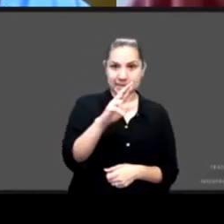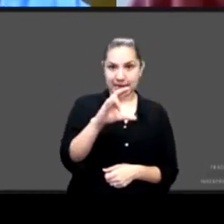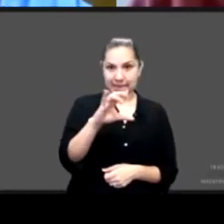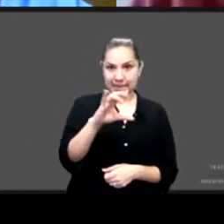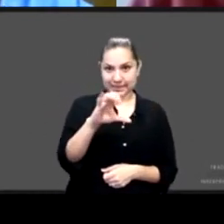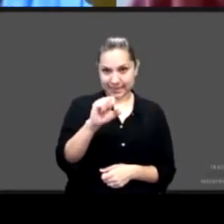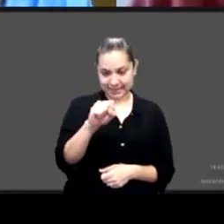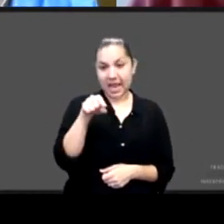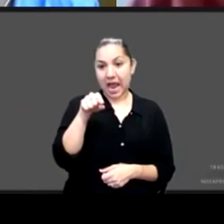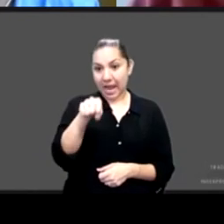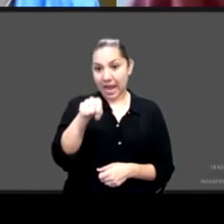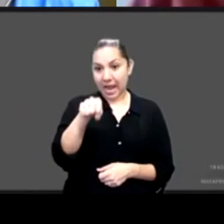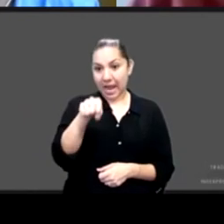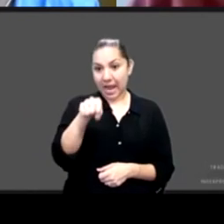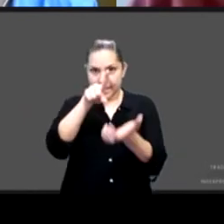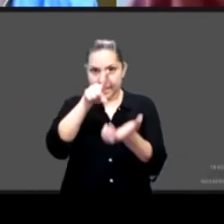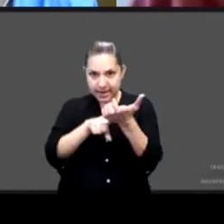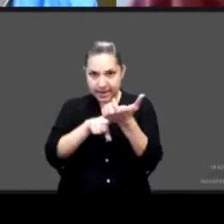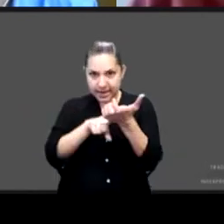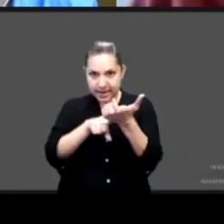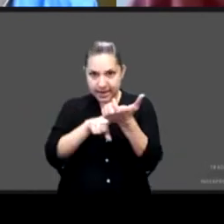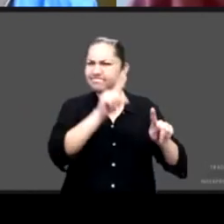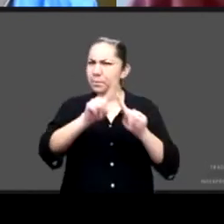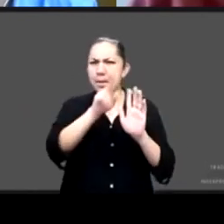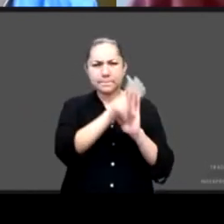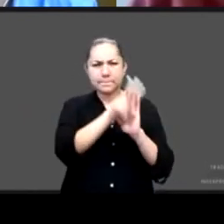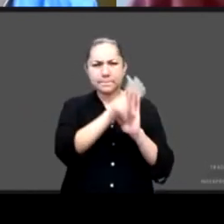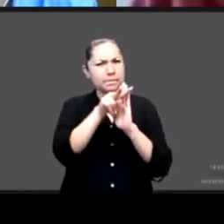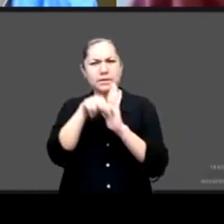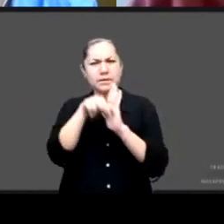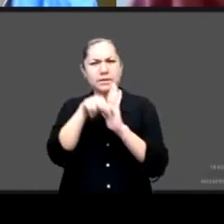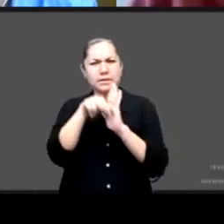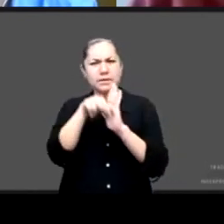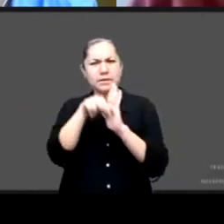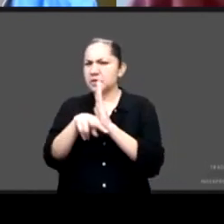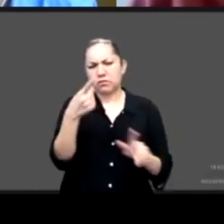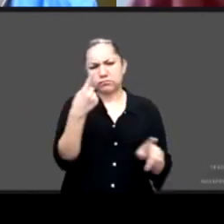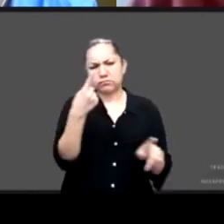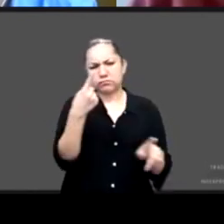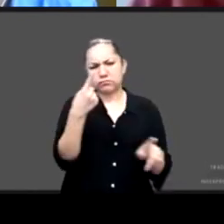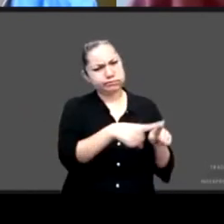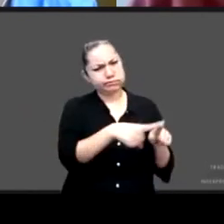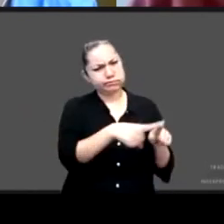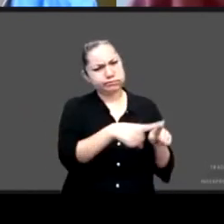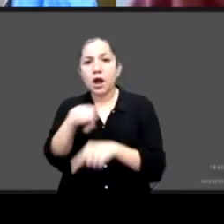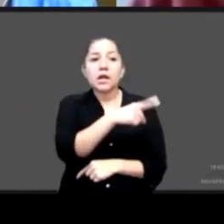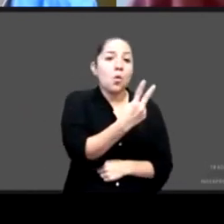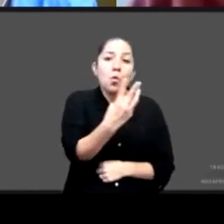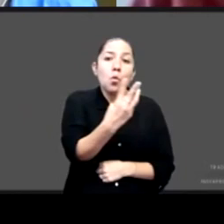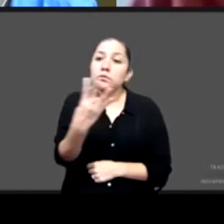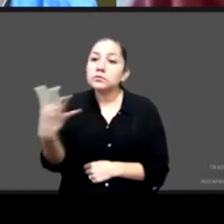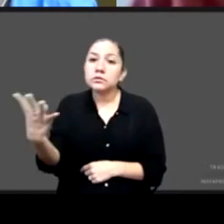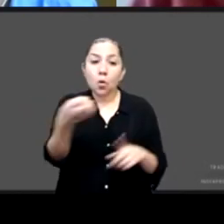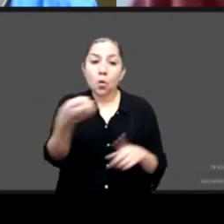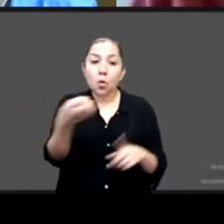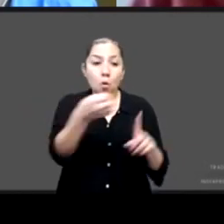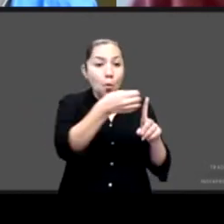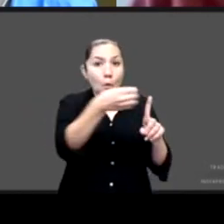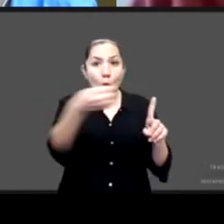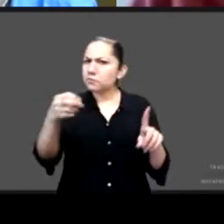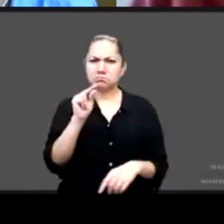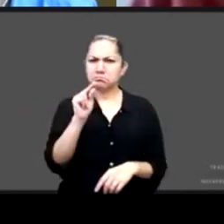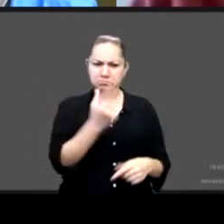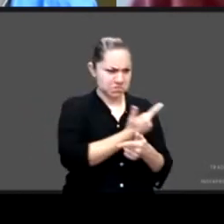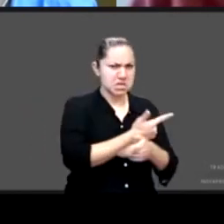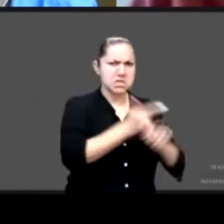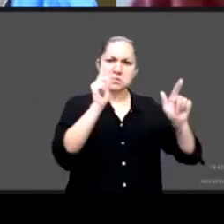www.alasyraices.gob.mx, donde pueden acceder a todas las cápsulas. No tienen una serialidad, no están seriadas, pueden verse